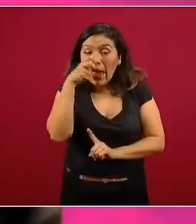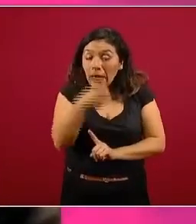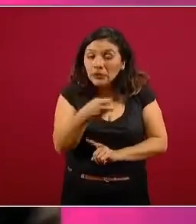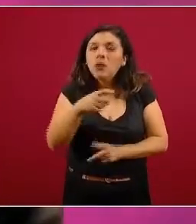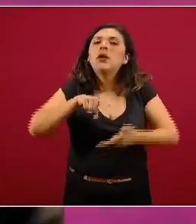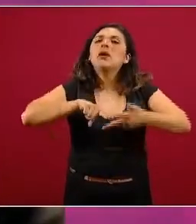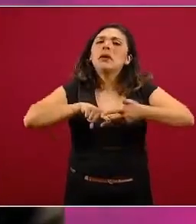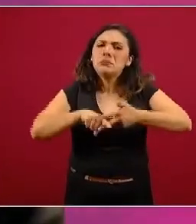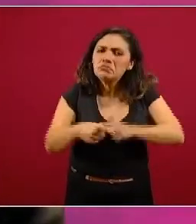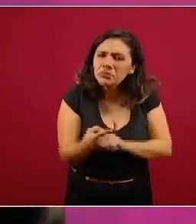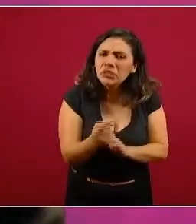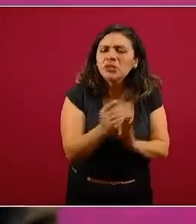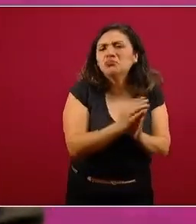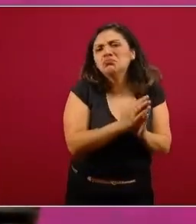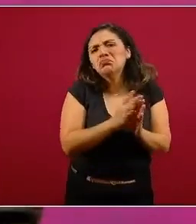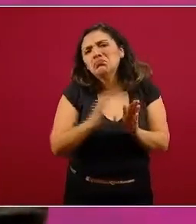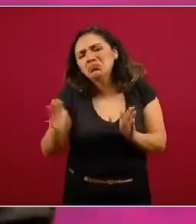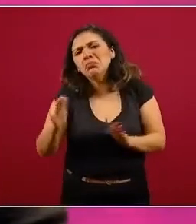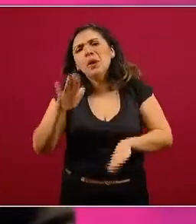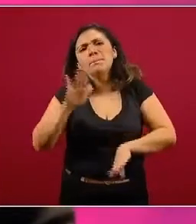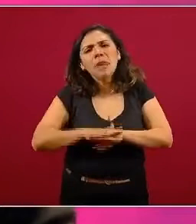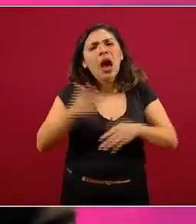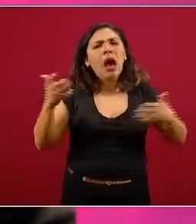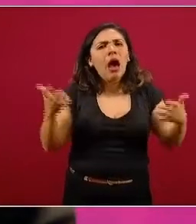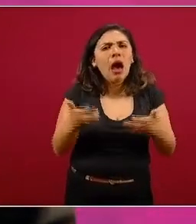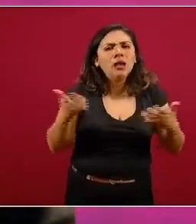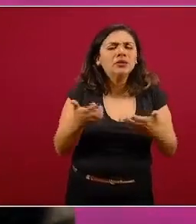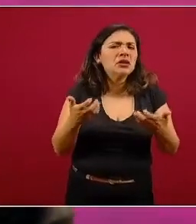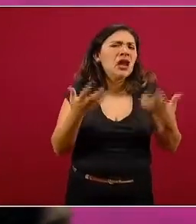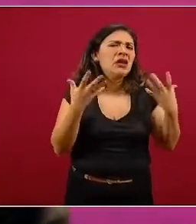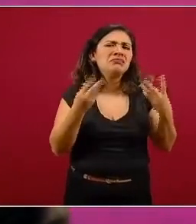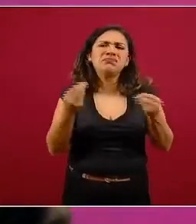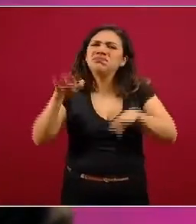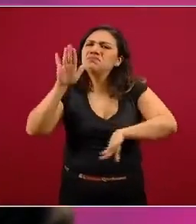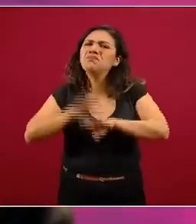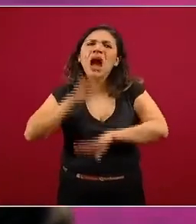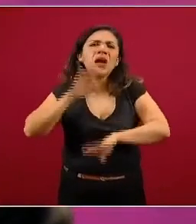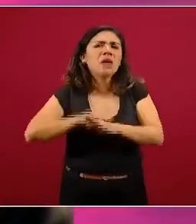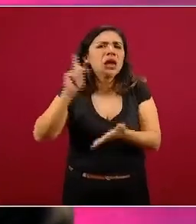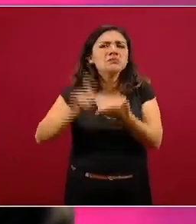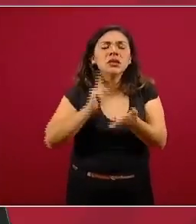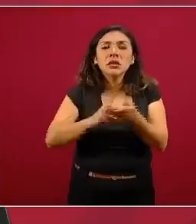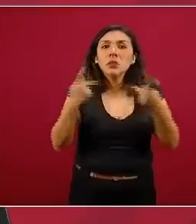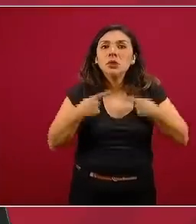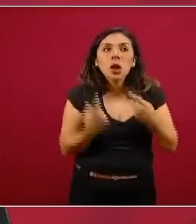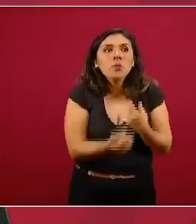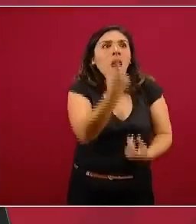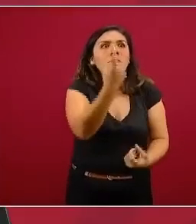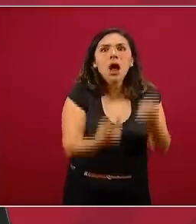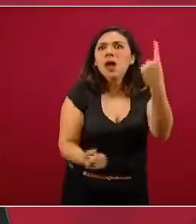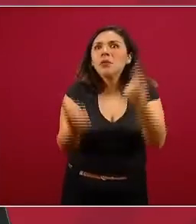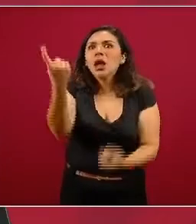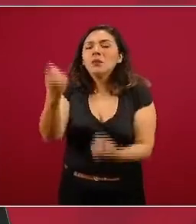empezó a ejecutarse en una cantidad cada vez mayor de casos,